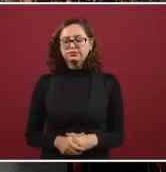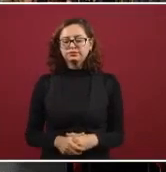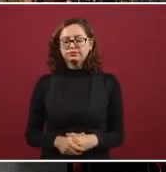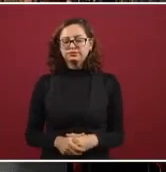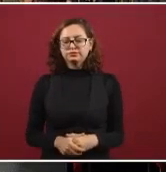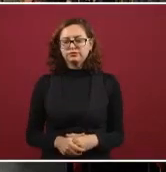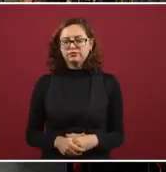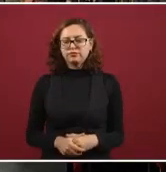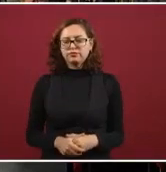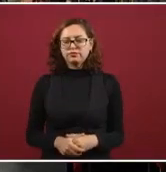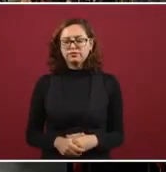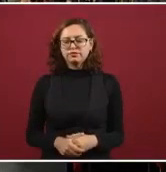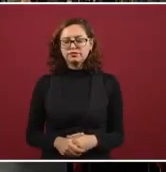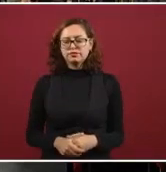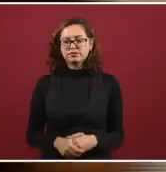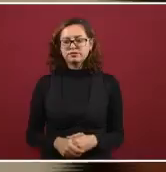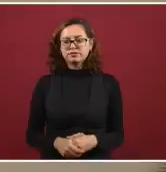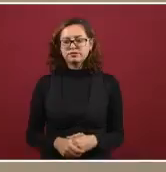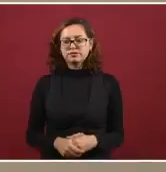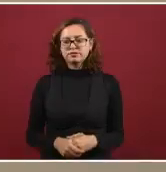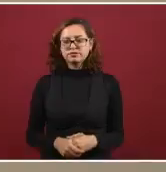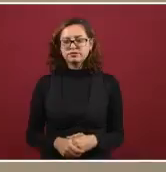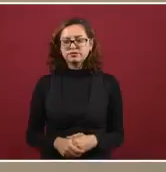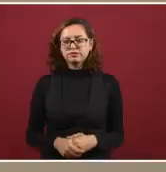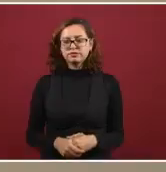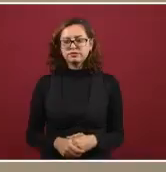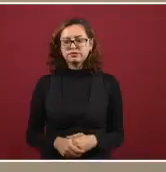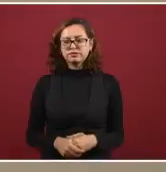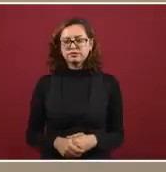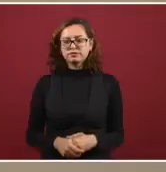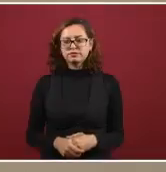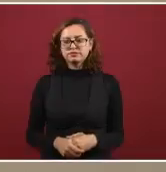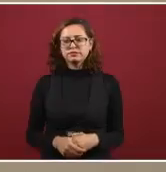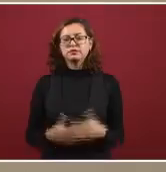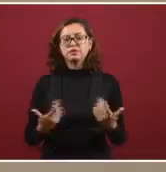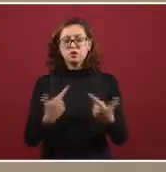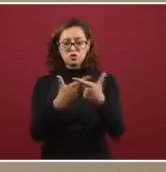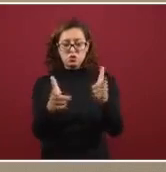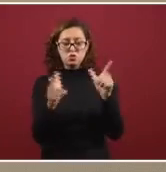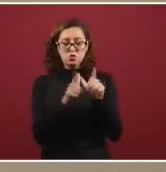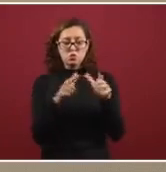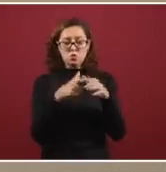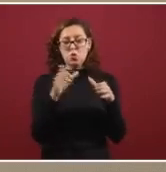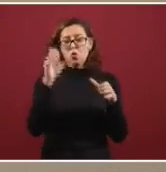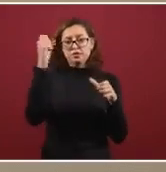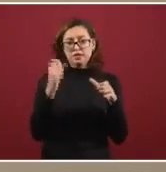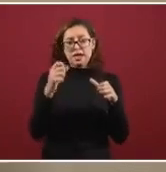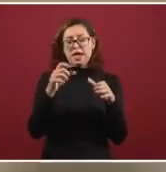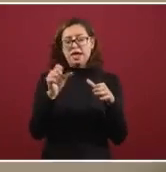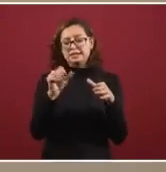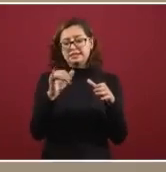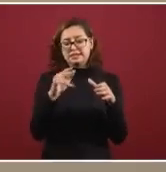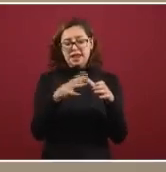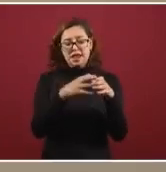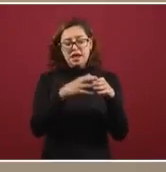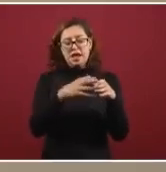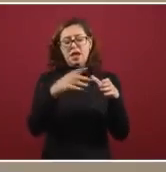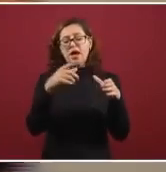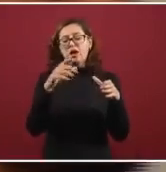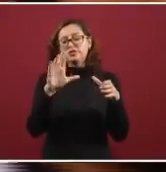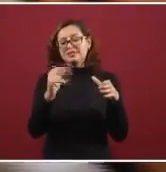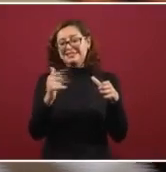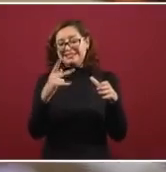¿Cuántos inmuebles tienen ustedes decomisados al cártel de Sinaloa o al Chapo Guzmán? Porque la cifra que se habla